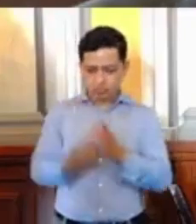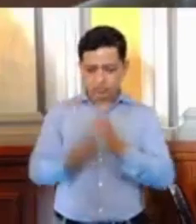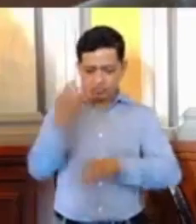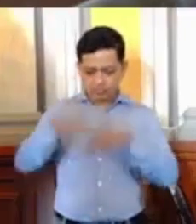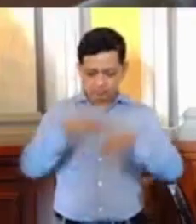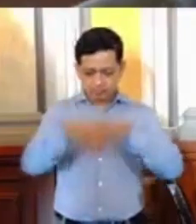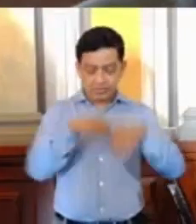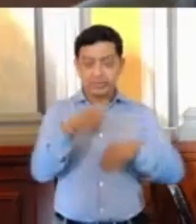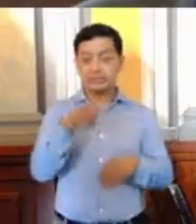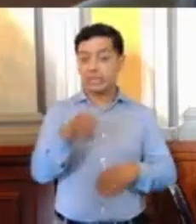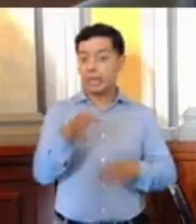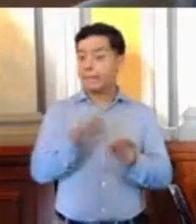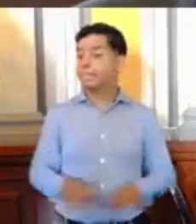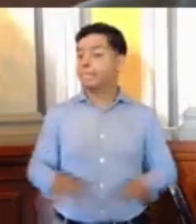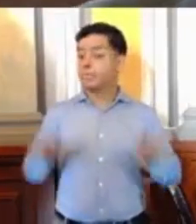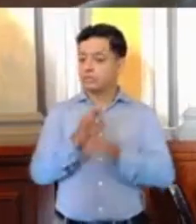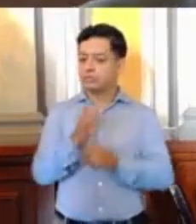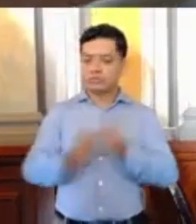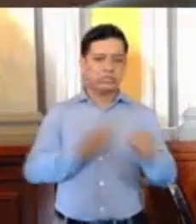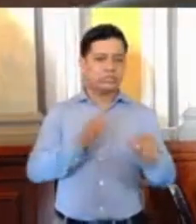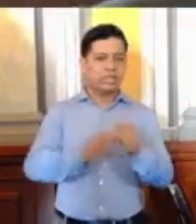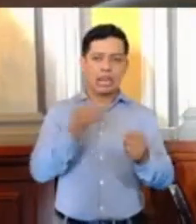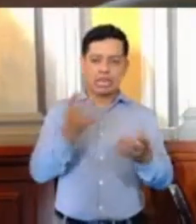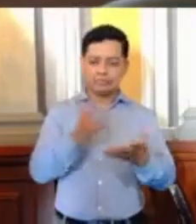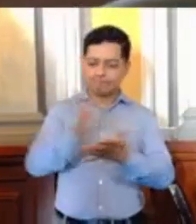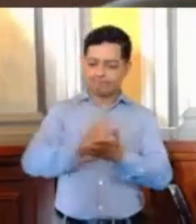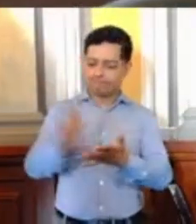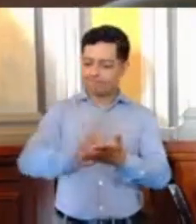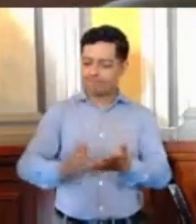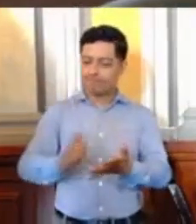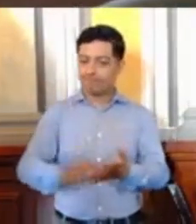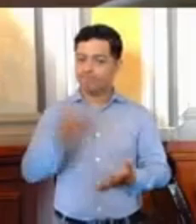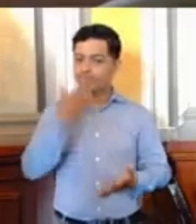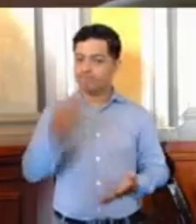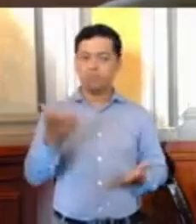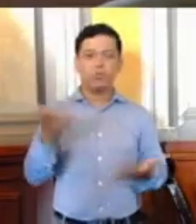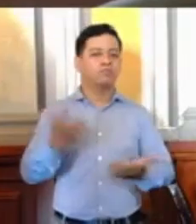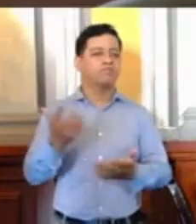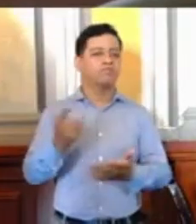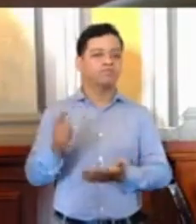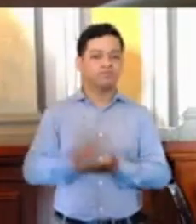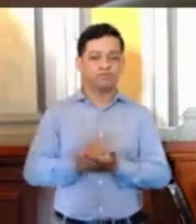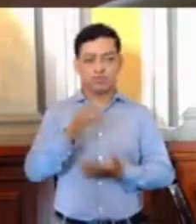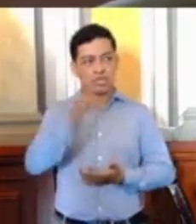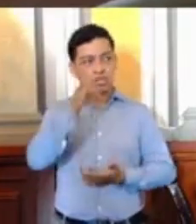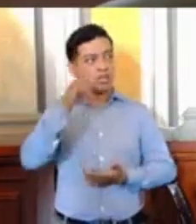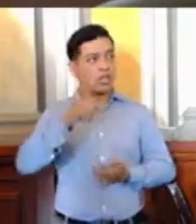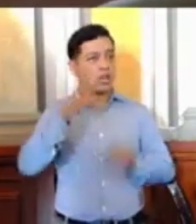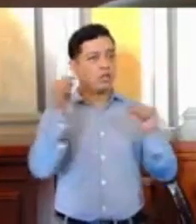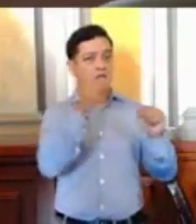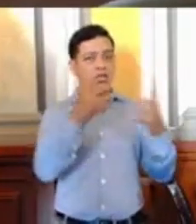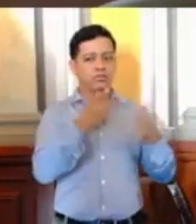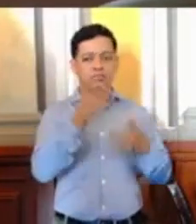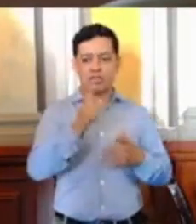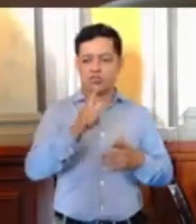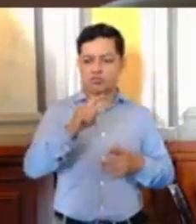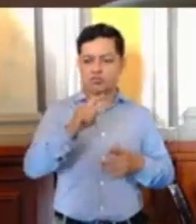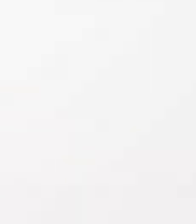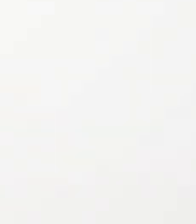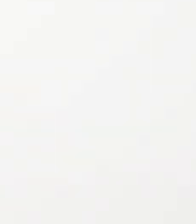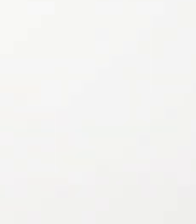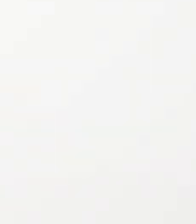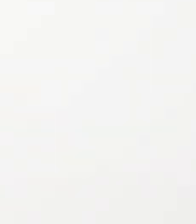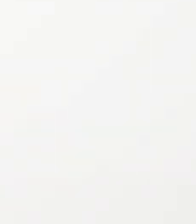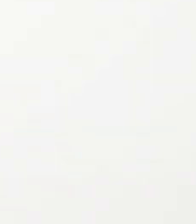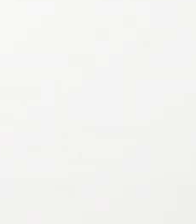ficticio. Es una forma especial de literatura, literatura hechas por italianos en otro idioma.